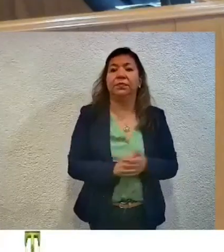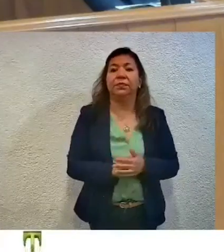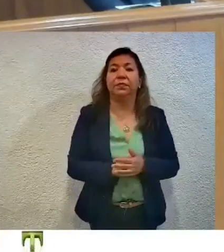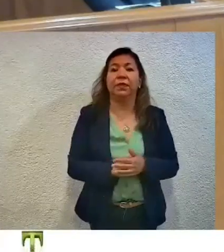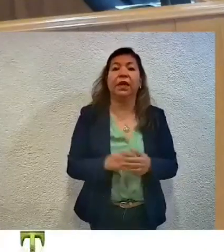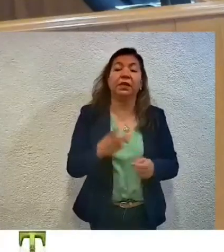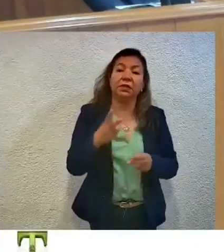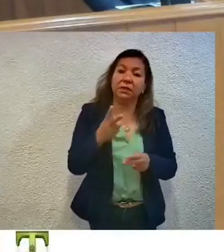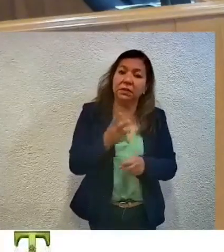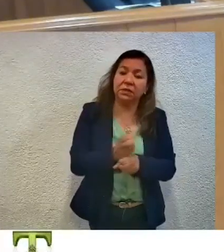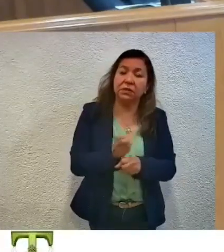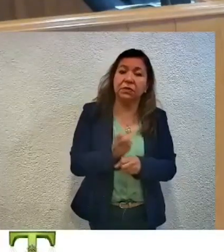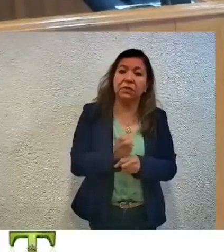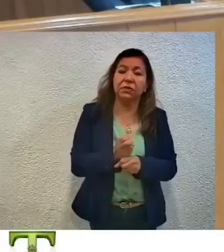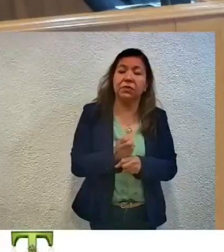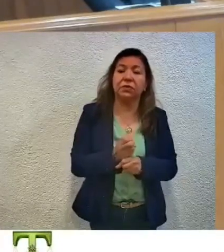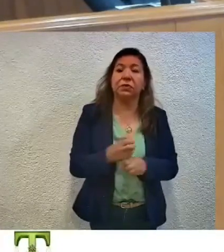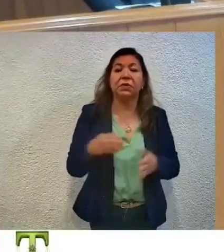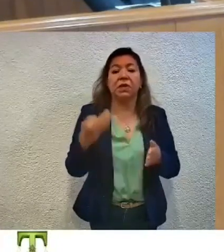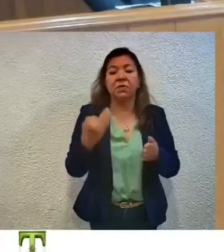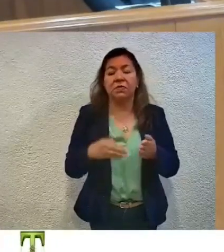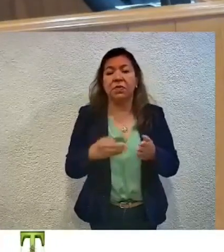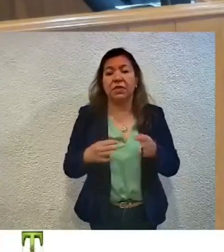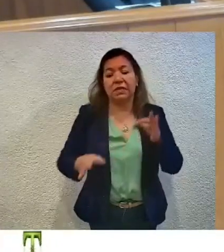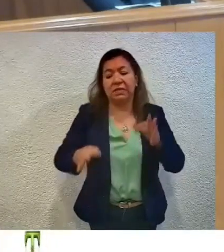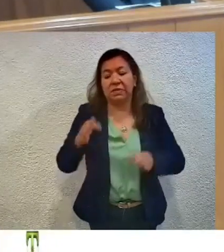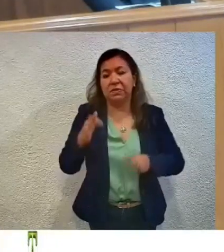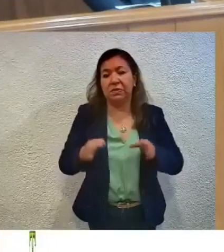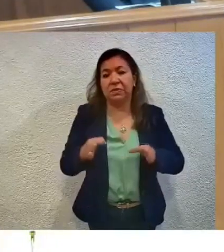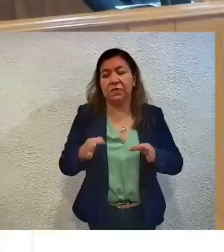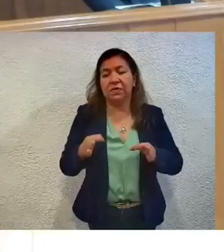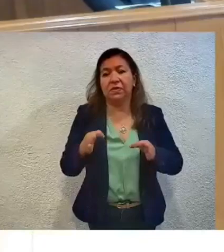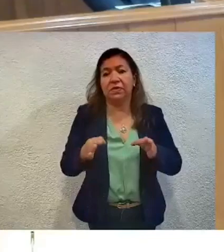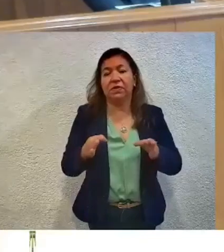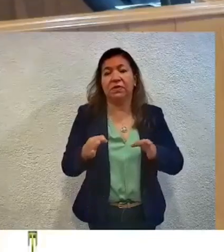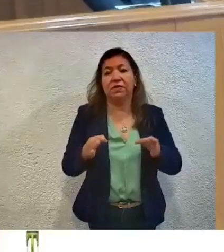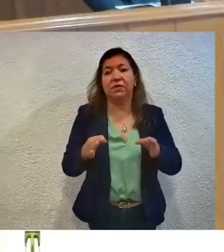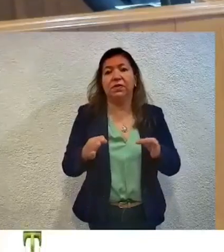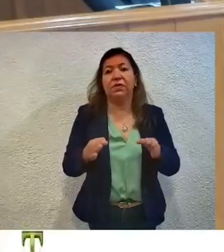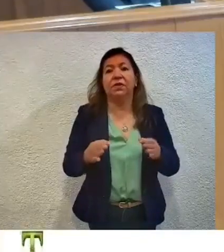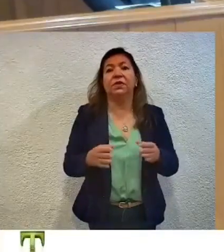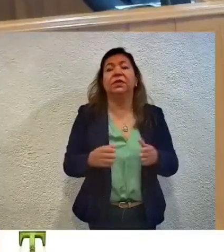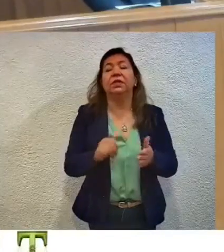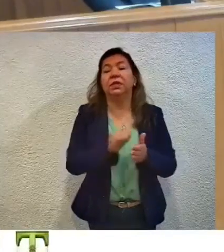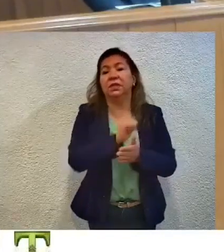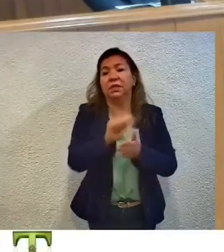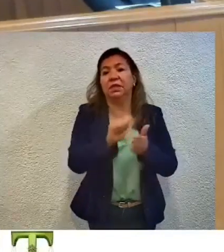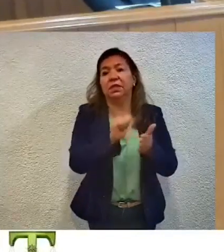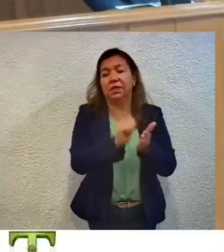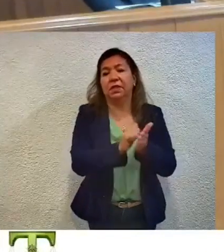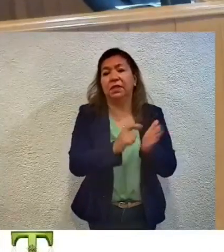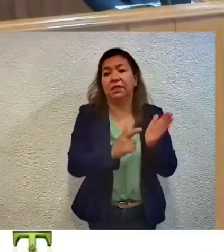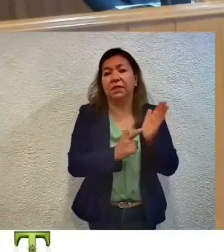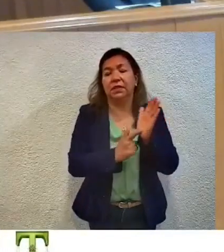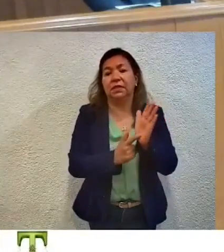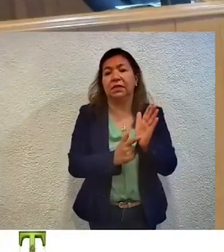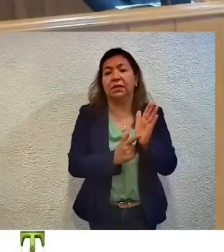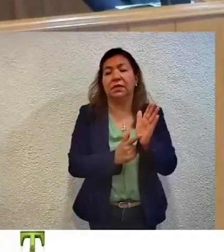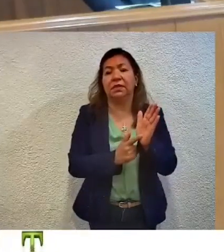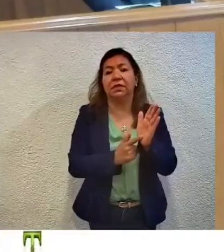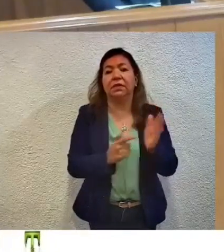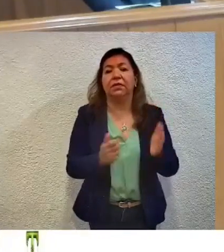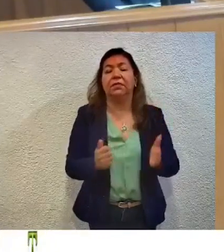expedientes acumulados. Segundo, se declaran infundados los presentes juicios y, en consecuencia, se confirma el acto